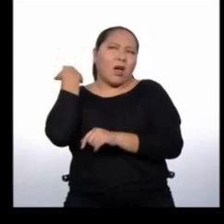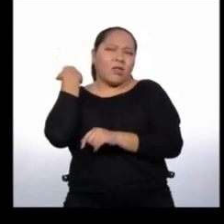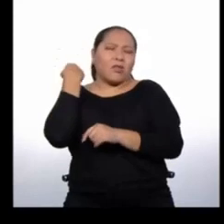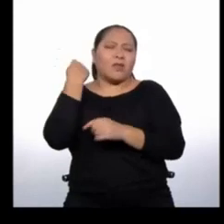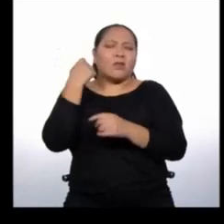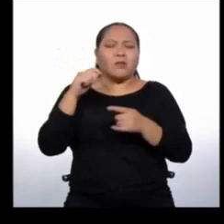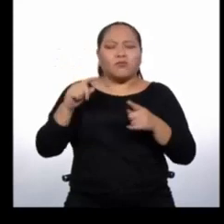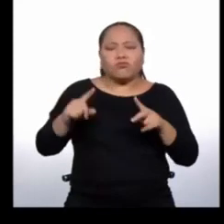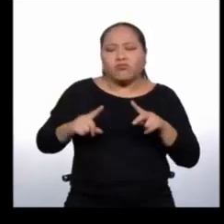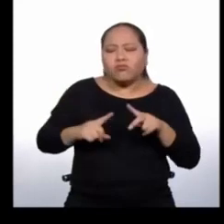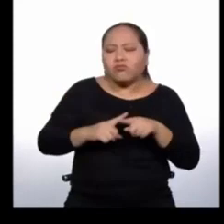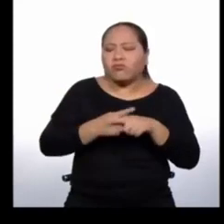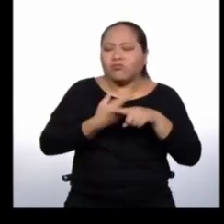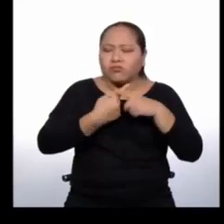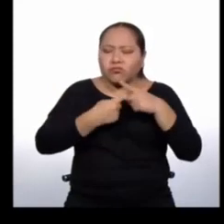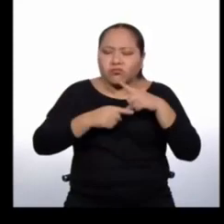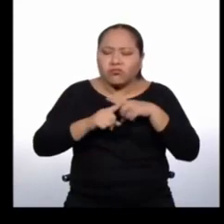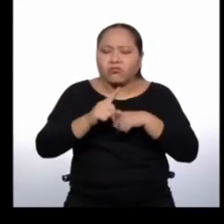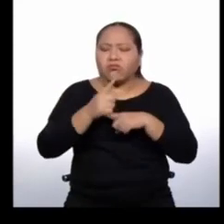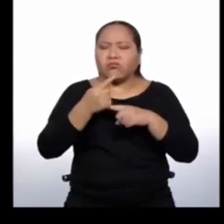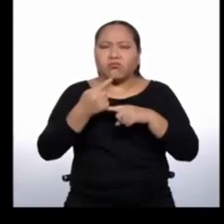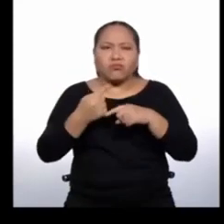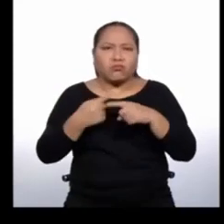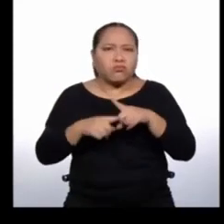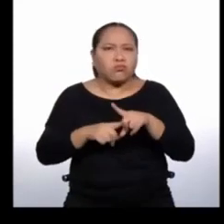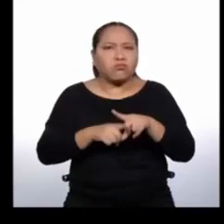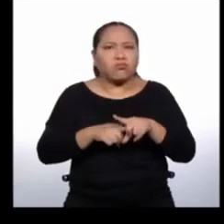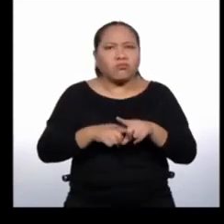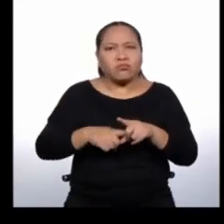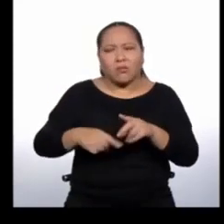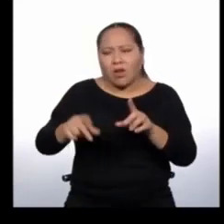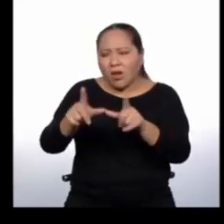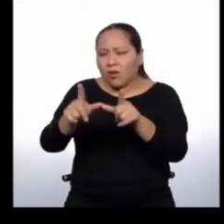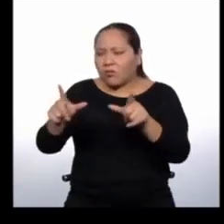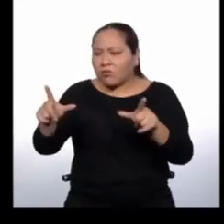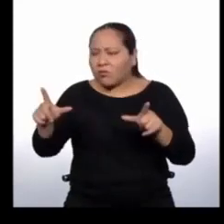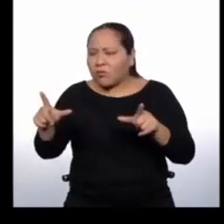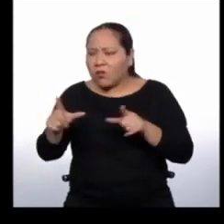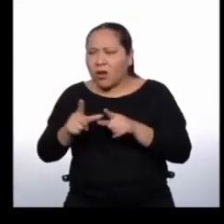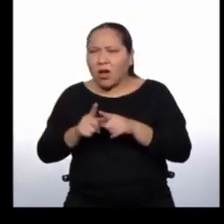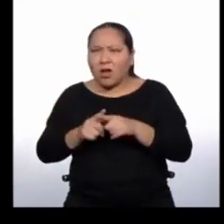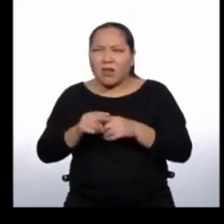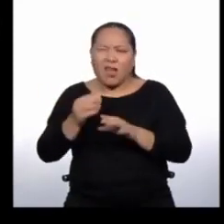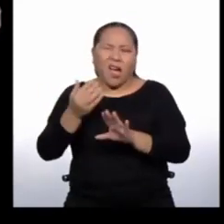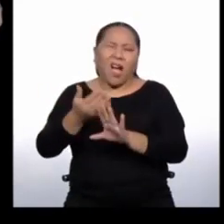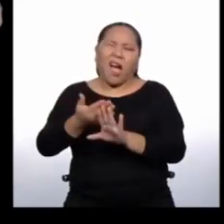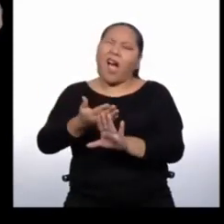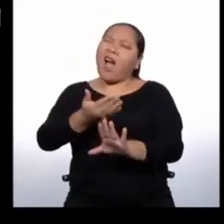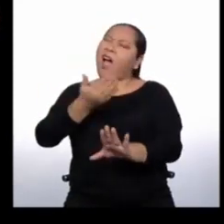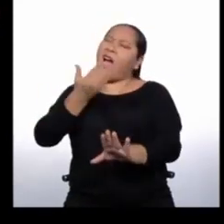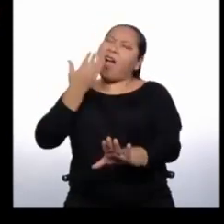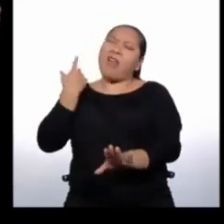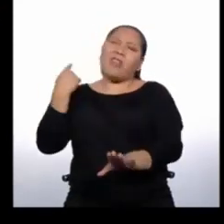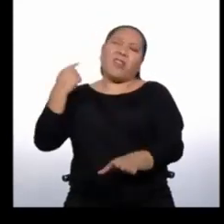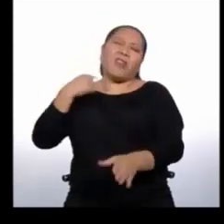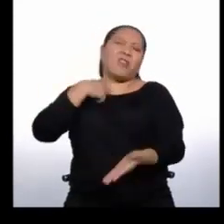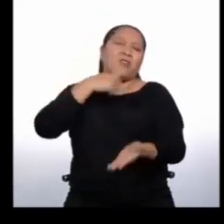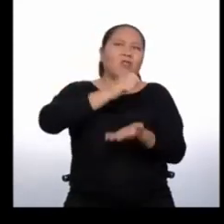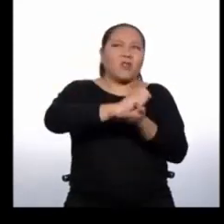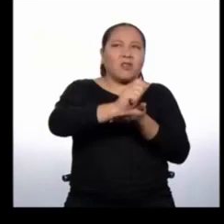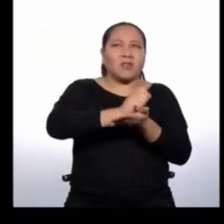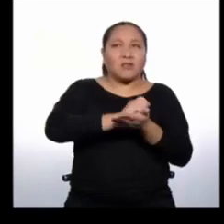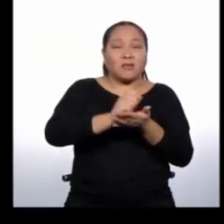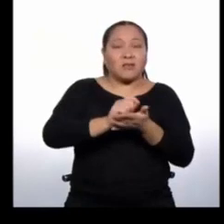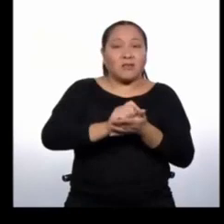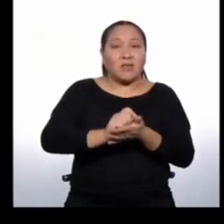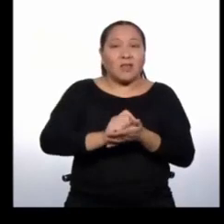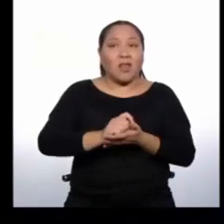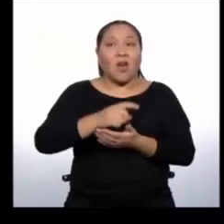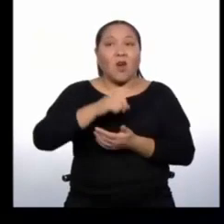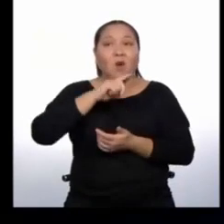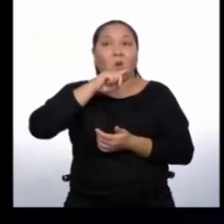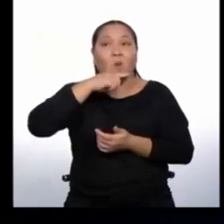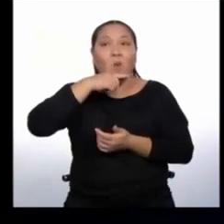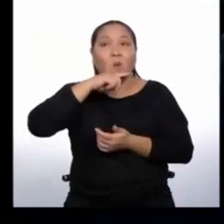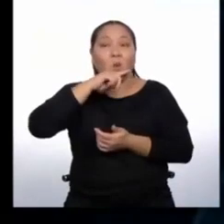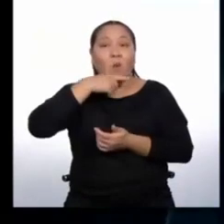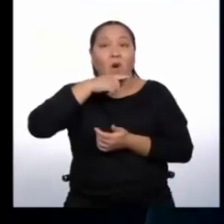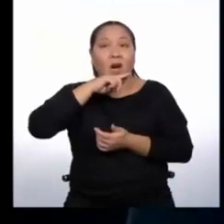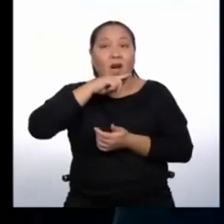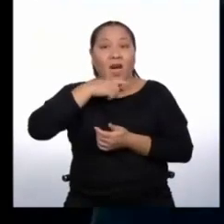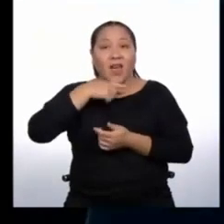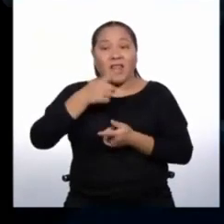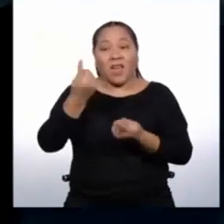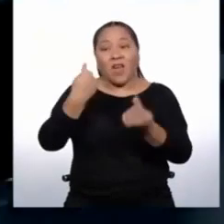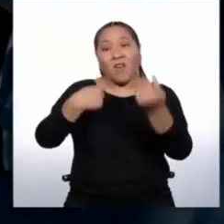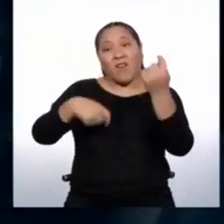huertos y murallas, y distante aún de escribir tradición. La lechera indicaba las 6 de la